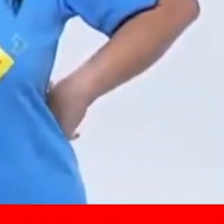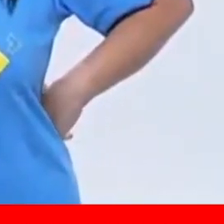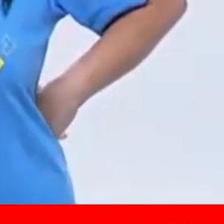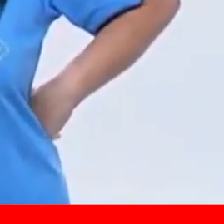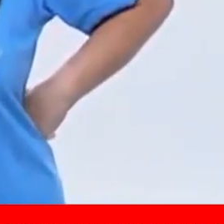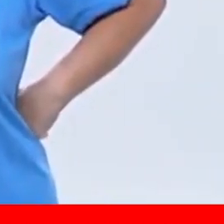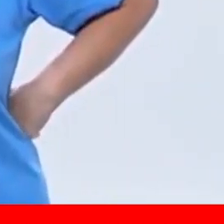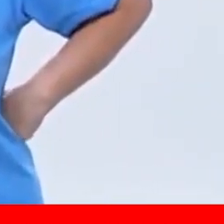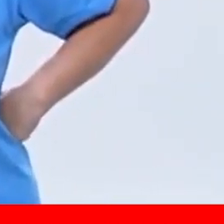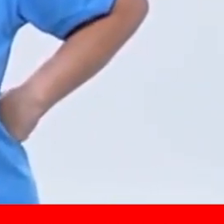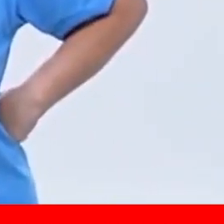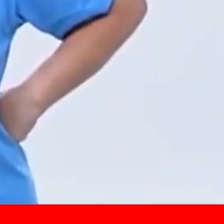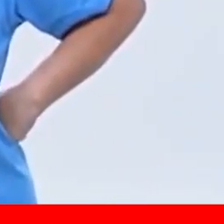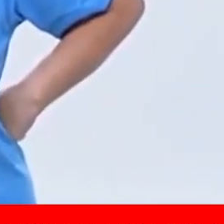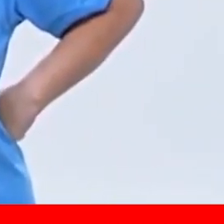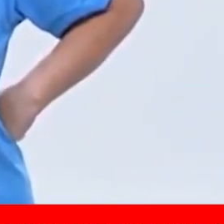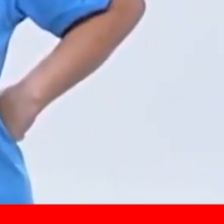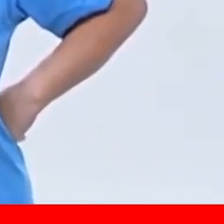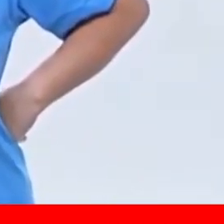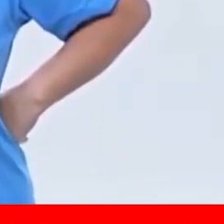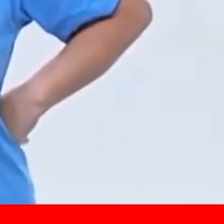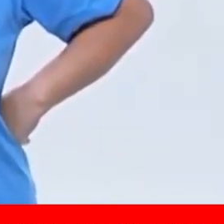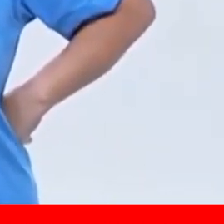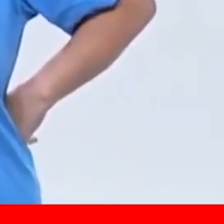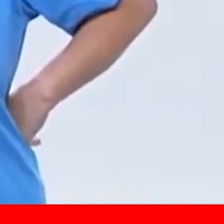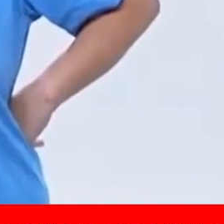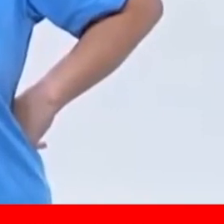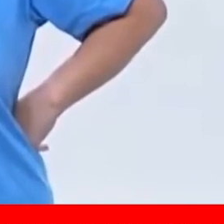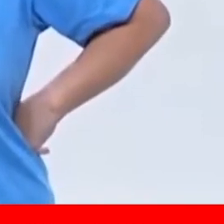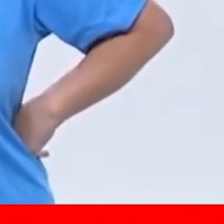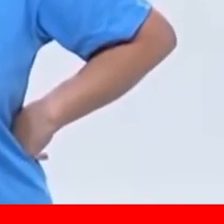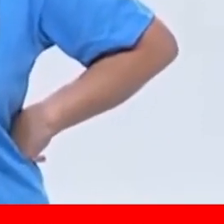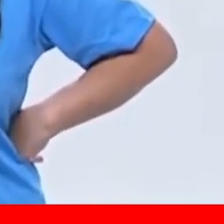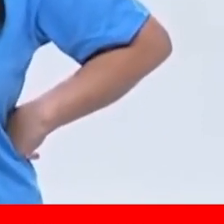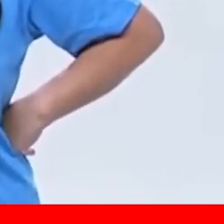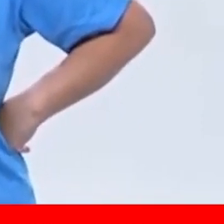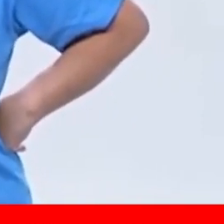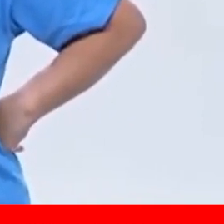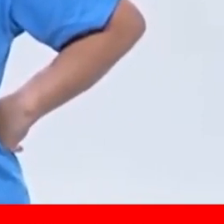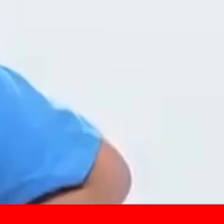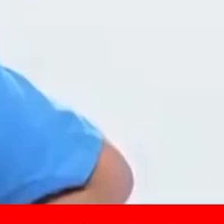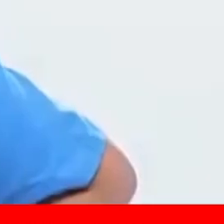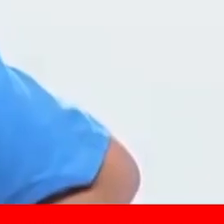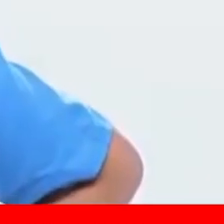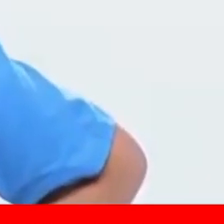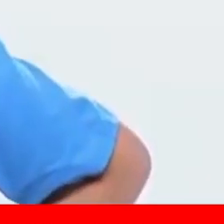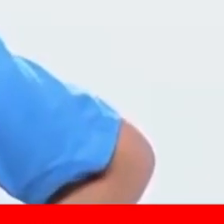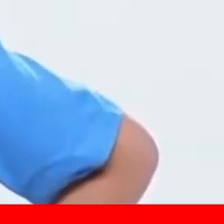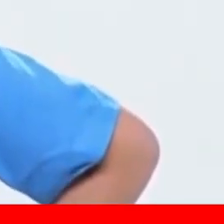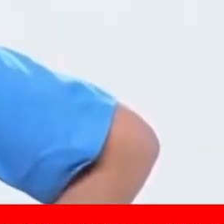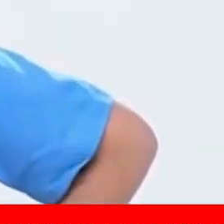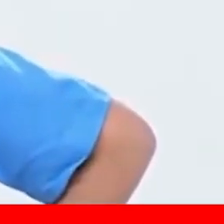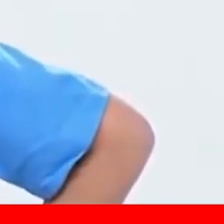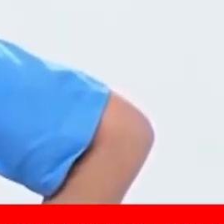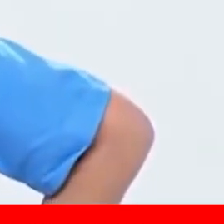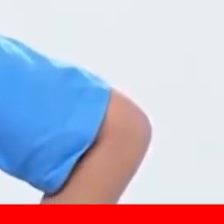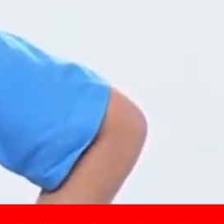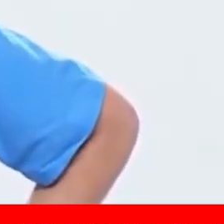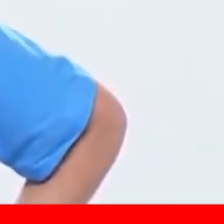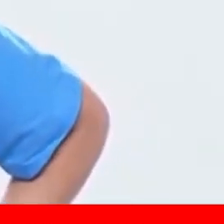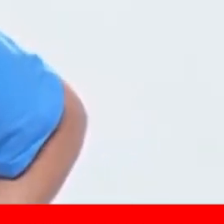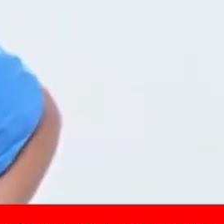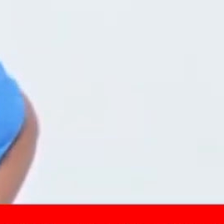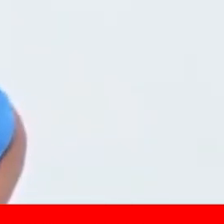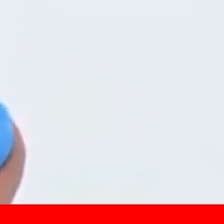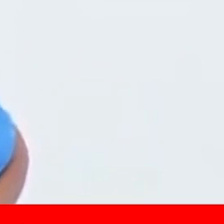¿Les suena la canción de ping-pong? Sí, el muñeco guapo y de cartón. Pero ¿a que no